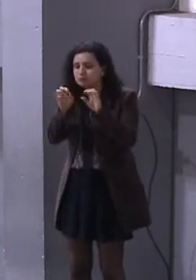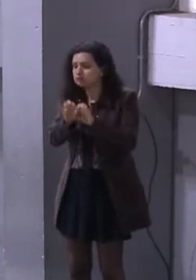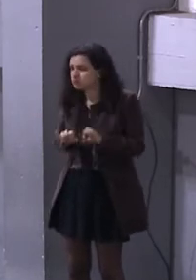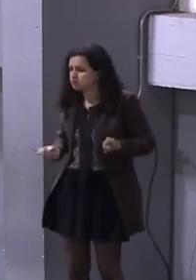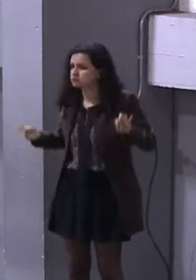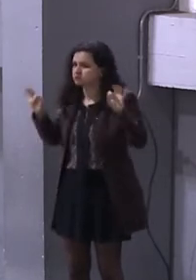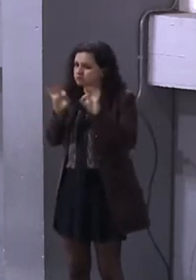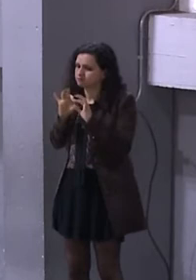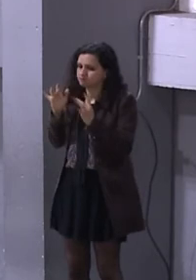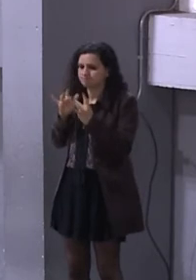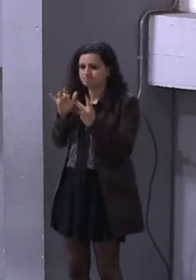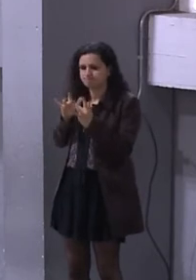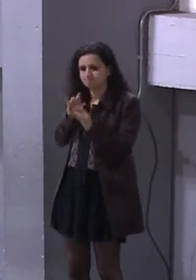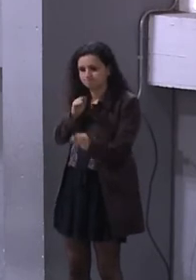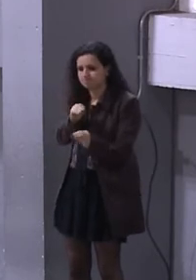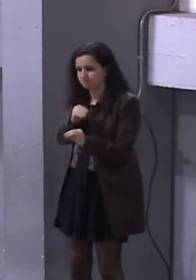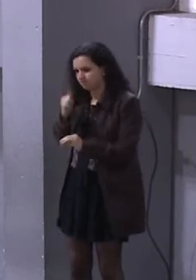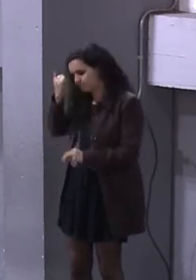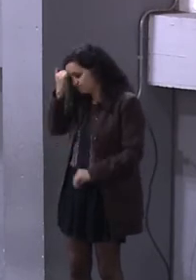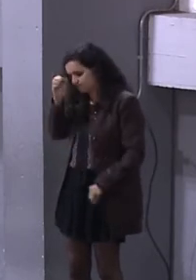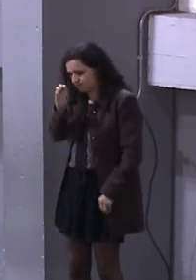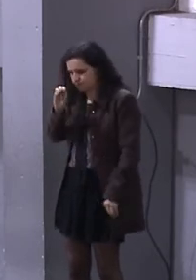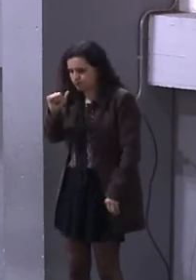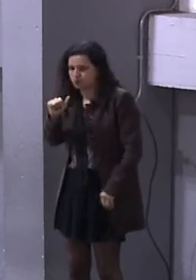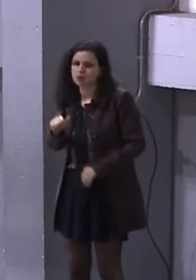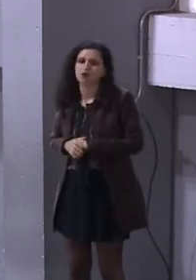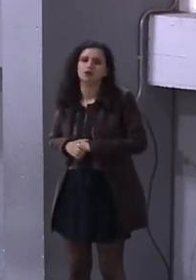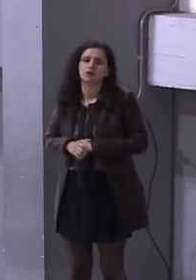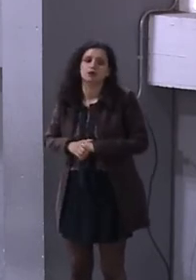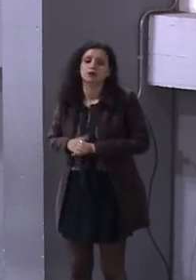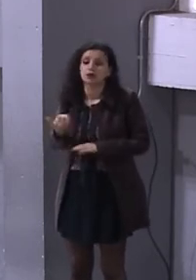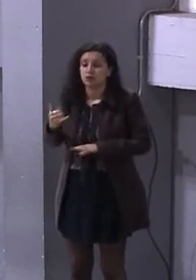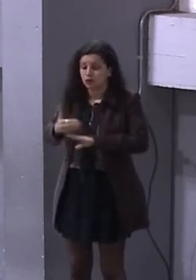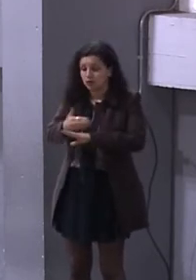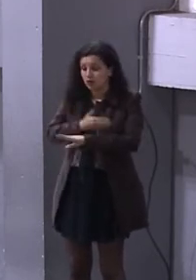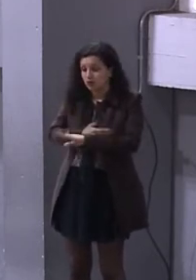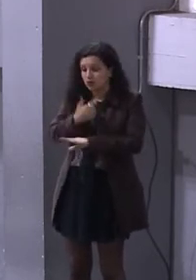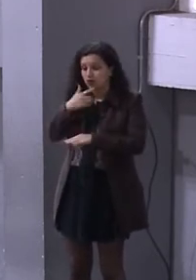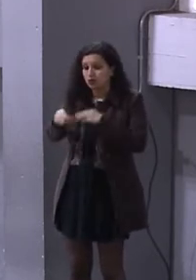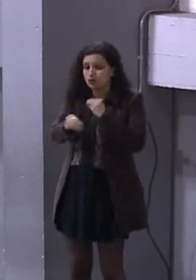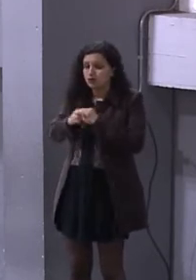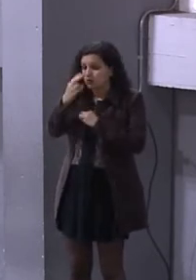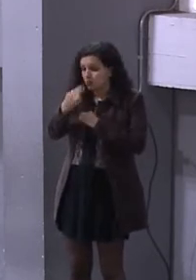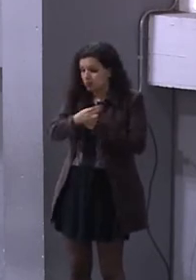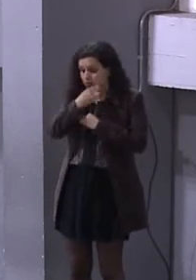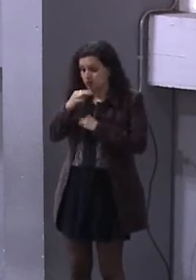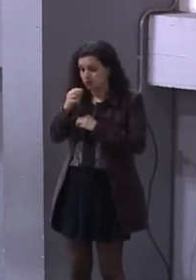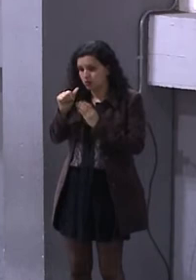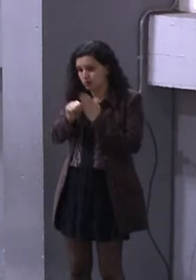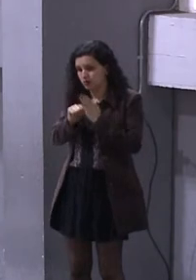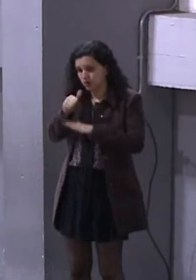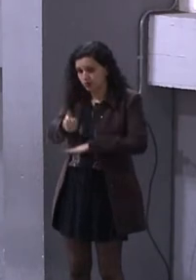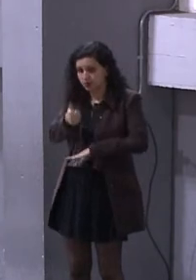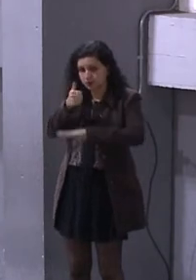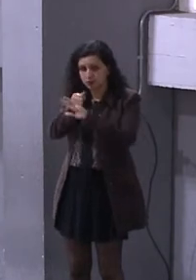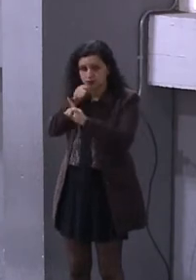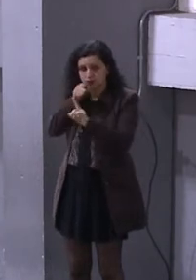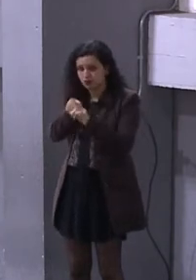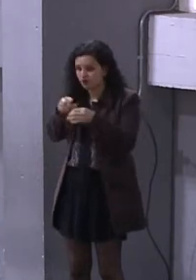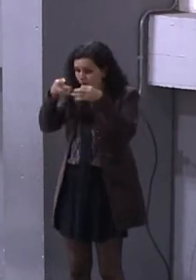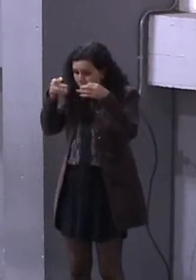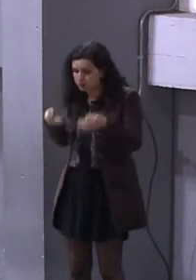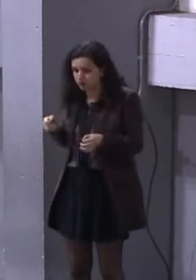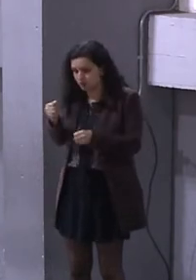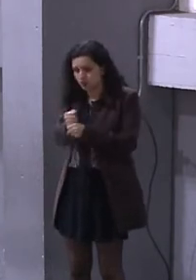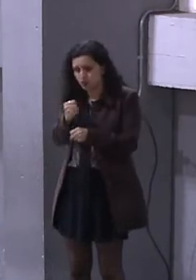importancia para el bienestar de los maestros y maestras. Atendiendo a lo anterior y al compromiso de nuestro programa rectoral orientado a tratar el tema de la formalización